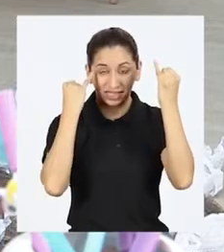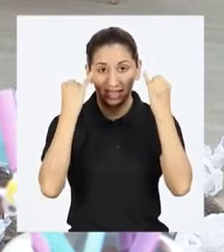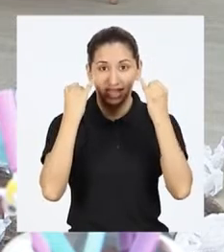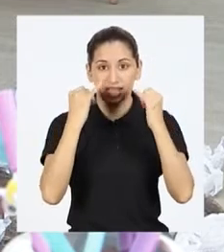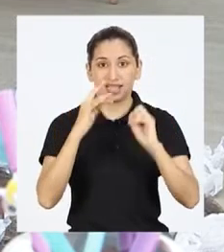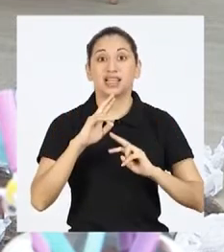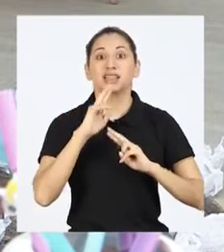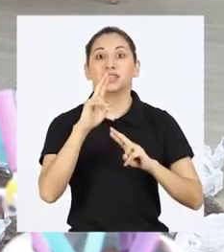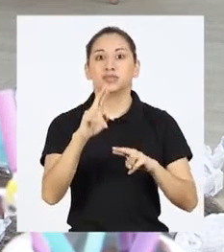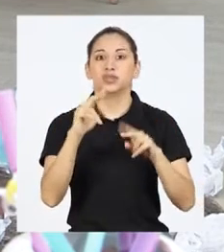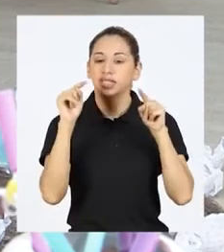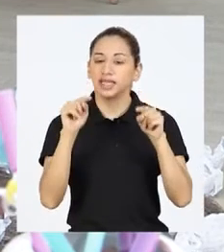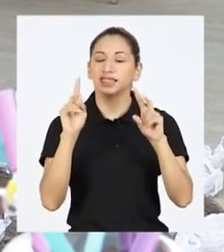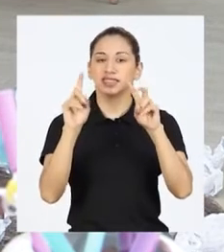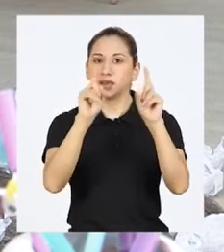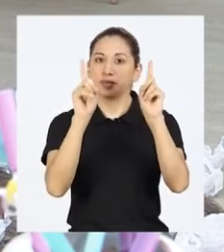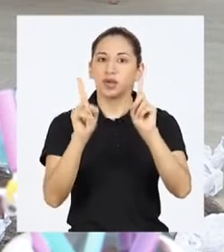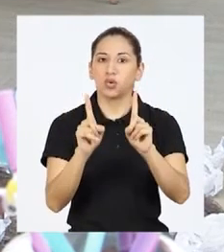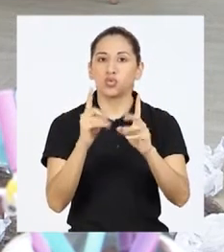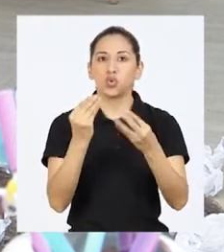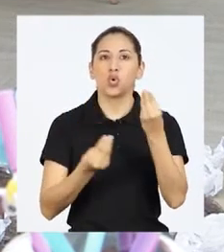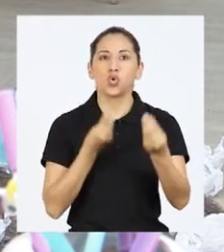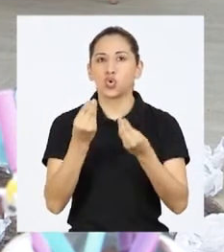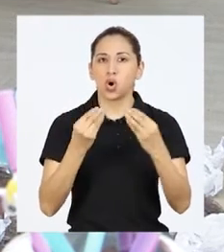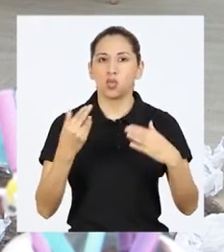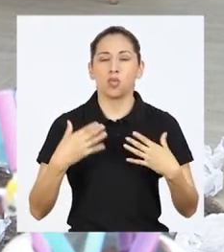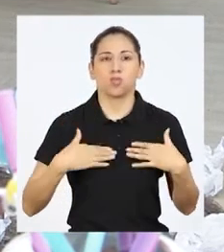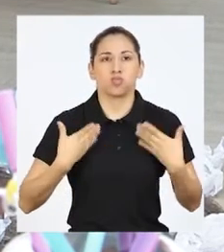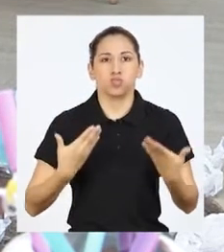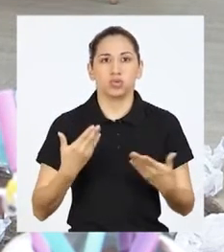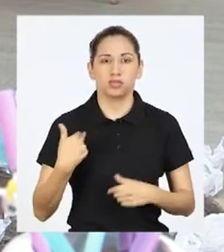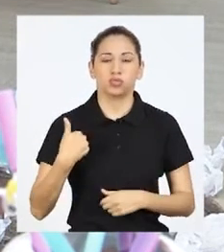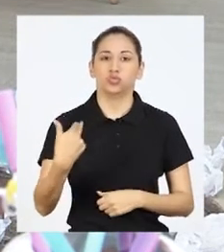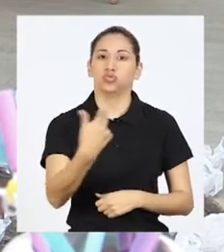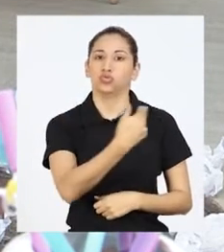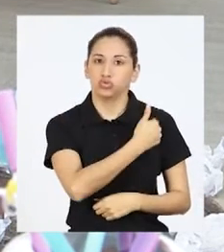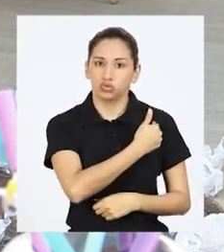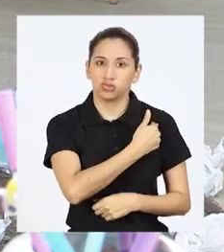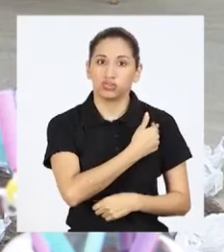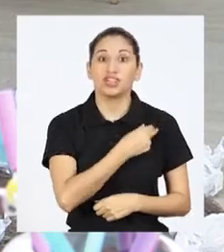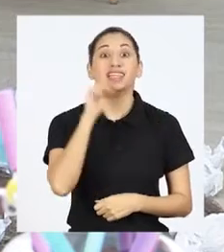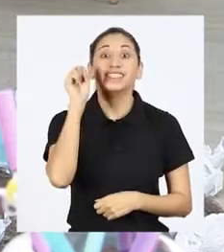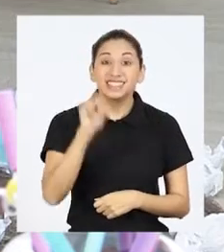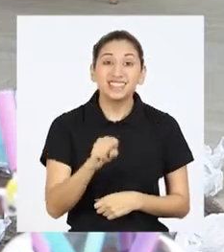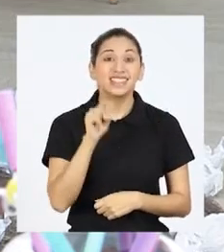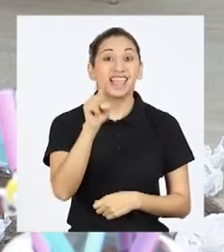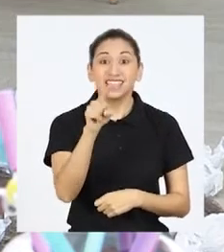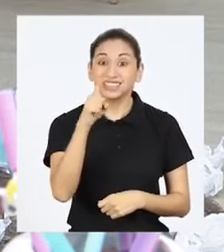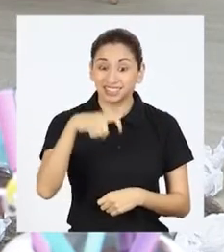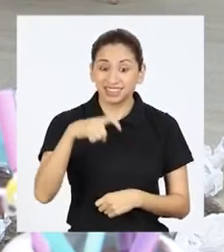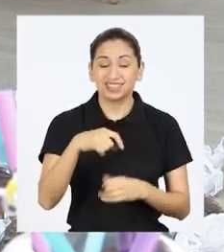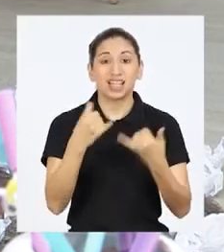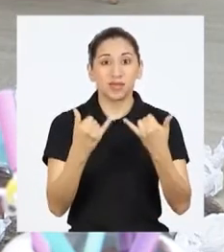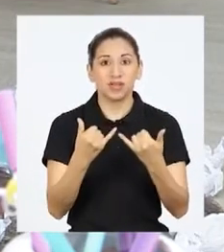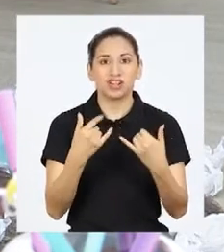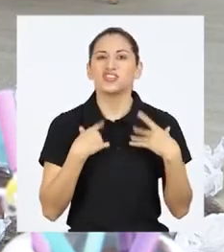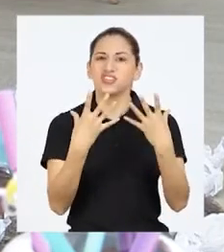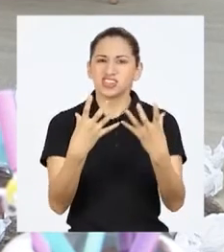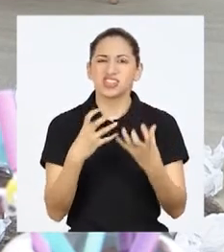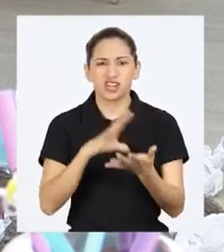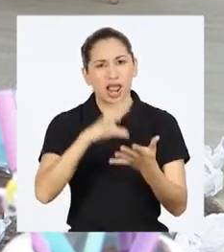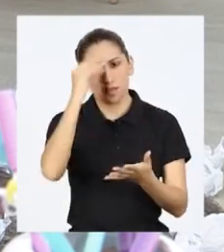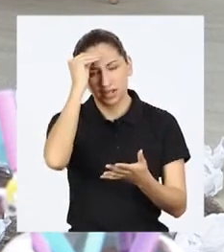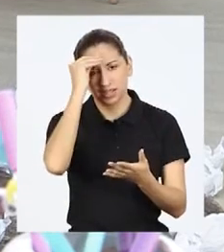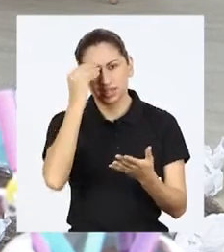respondan esta pregunta: ¿cómo podríamos nosotros? Es exactamente lo que necesitamos ahorita. Quisiera aprender más